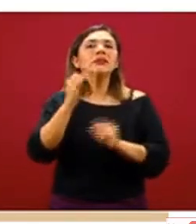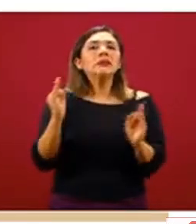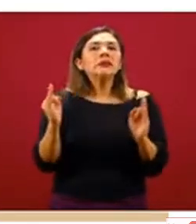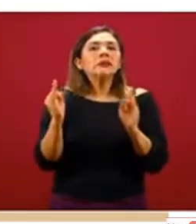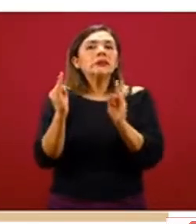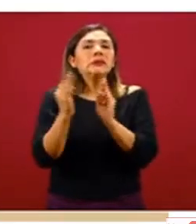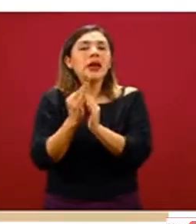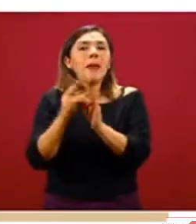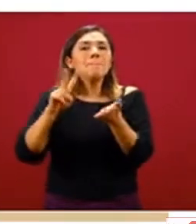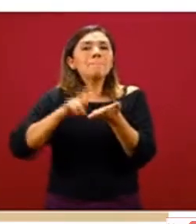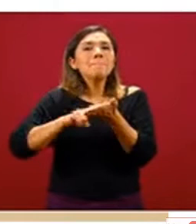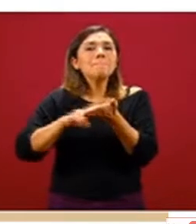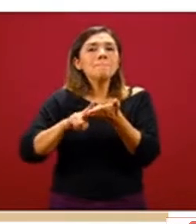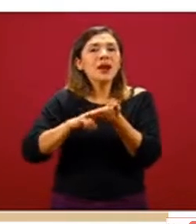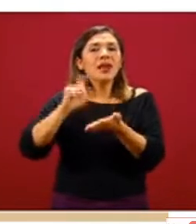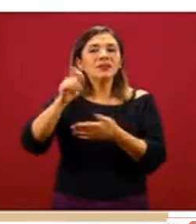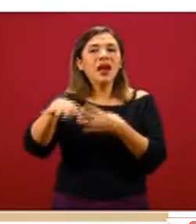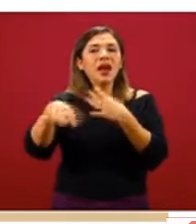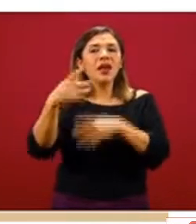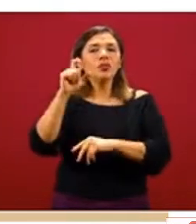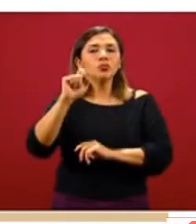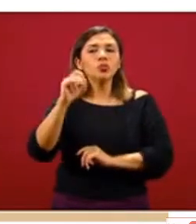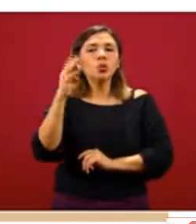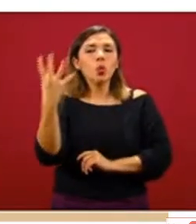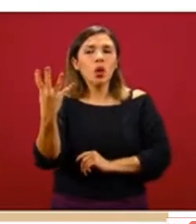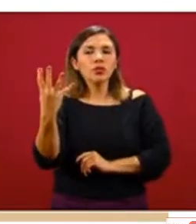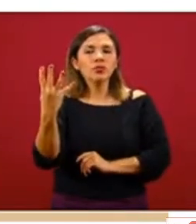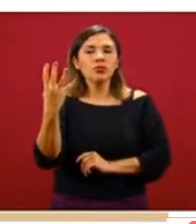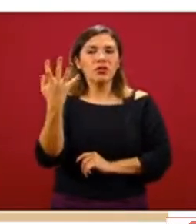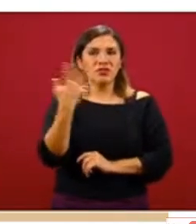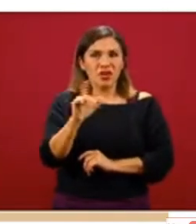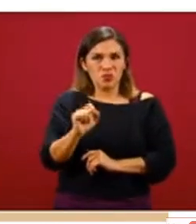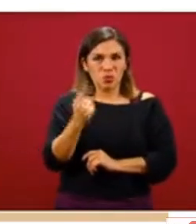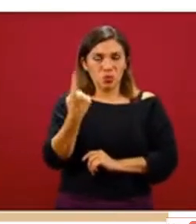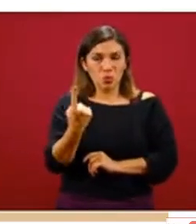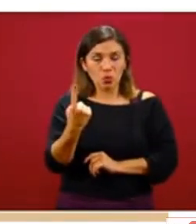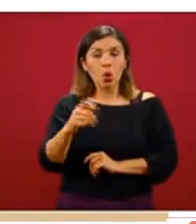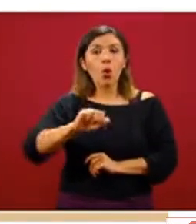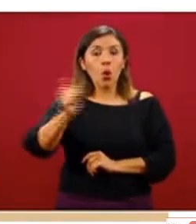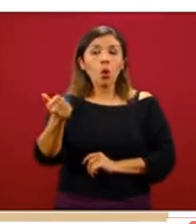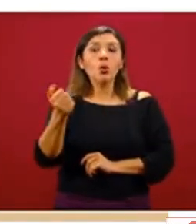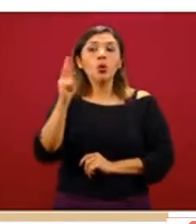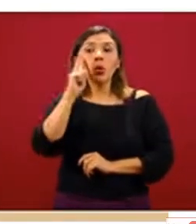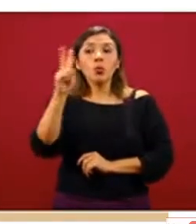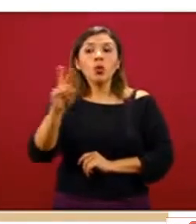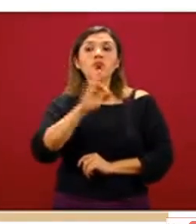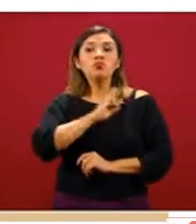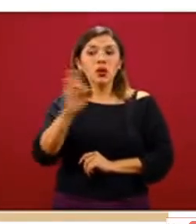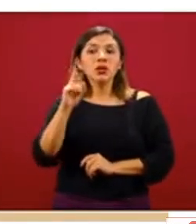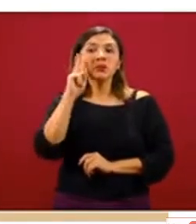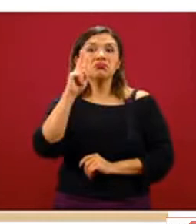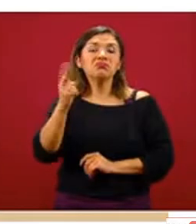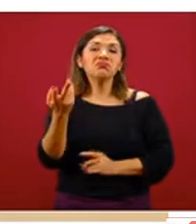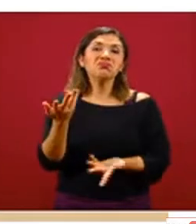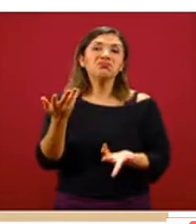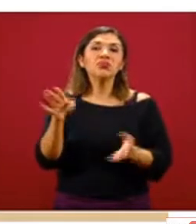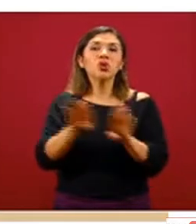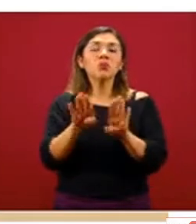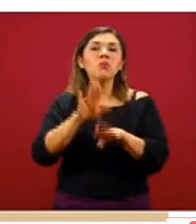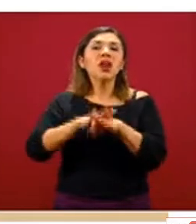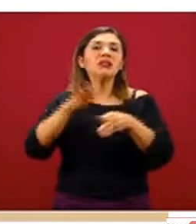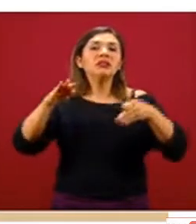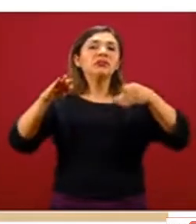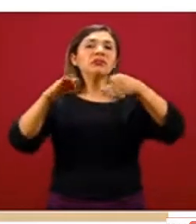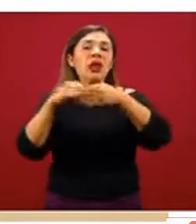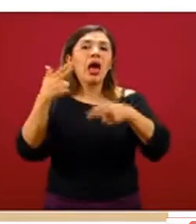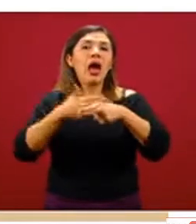a la verde, es el 14.4, este 10.1, y en un momento podremos llegar a ver a lo mejor un acercamiento hasta donde